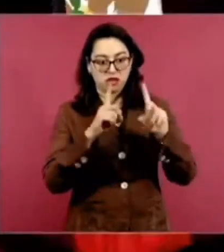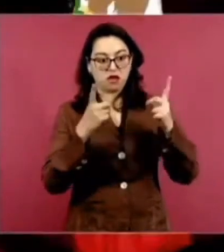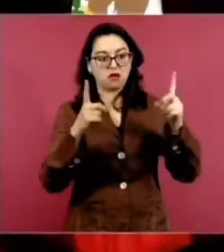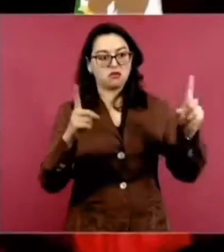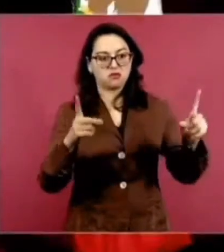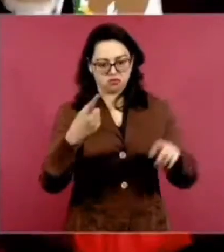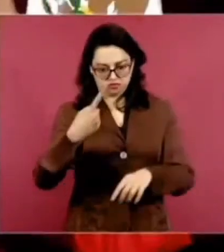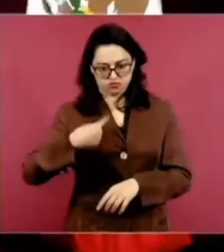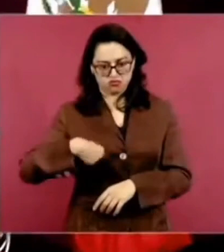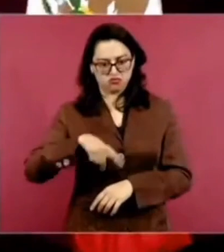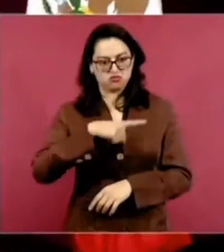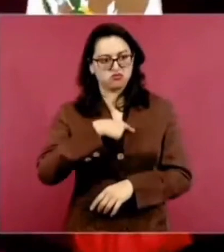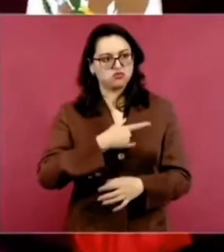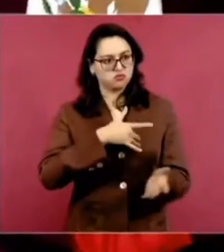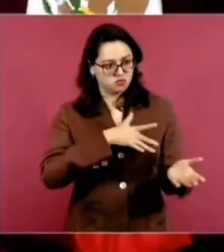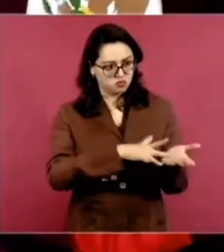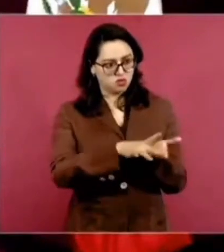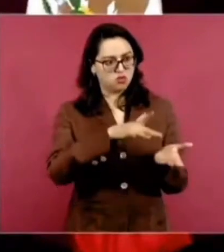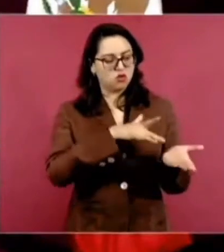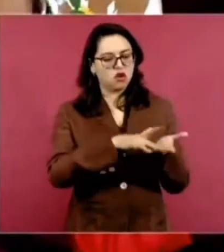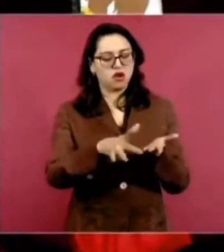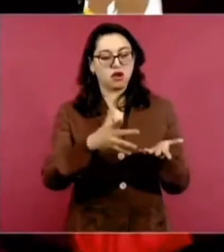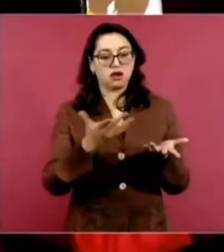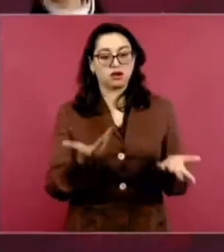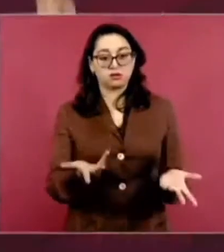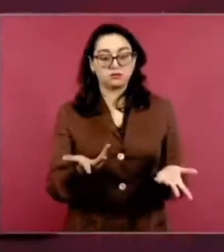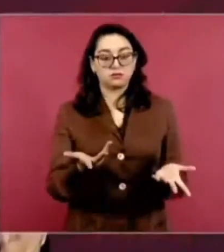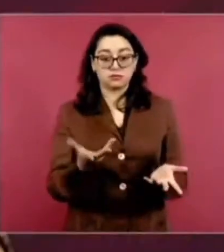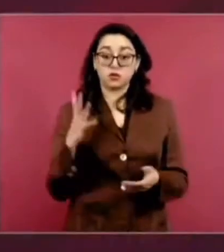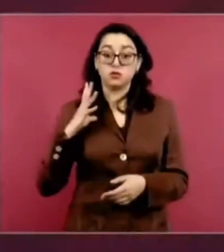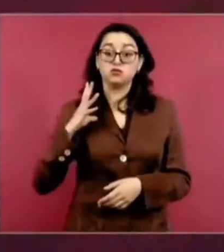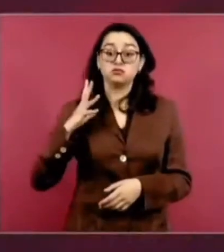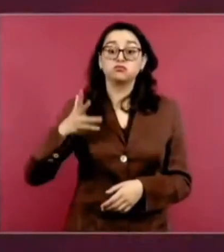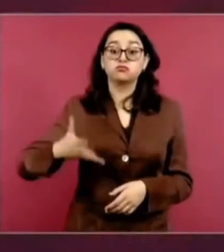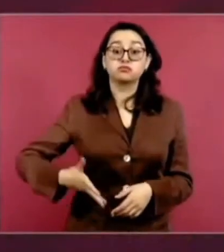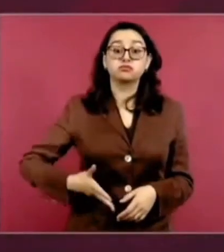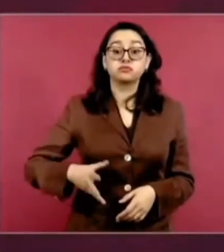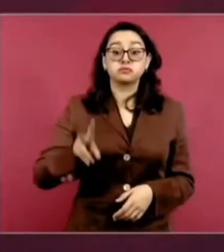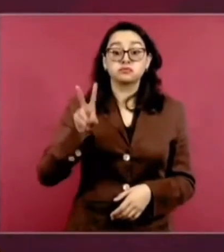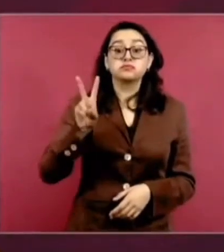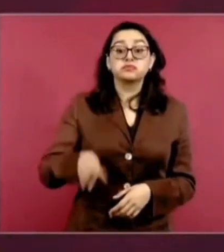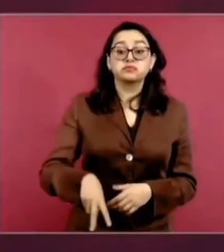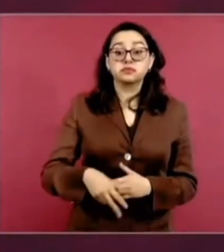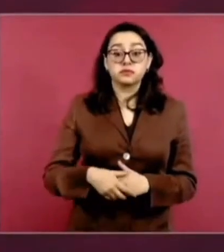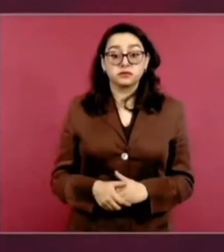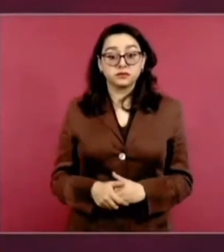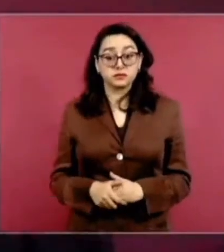y de lo que es México. Es un gran orgullo.